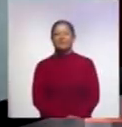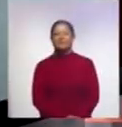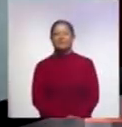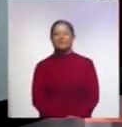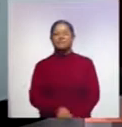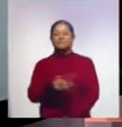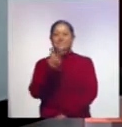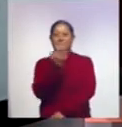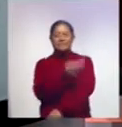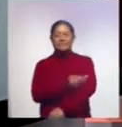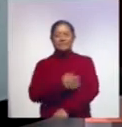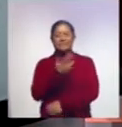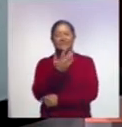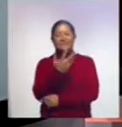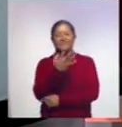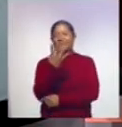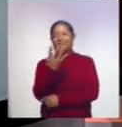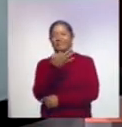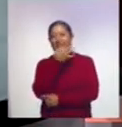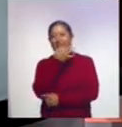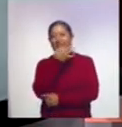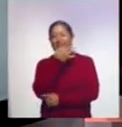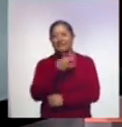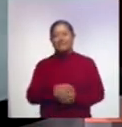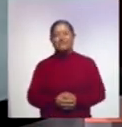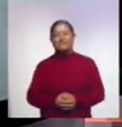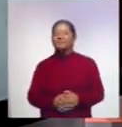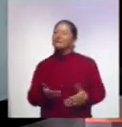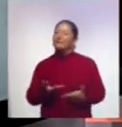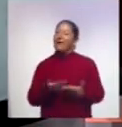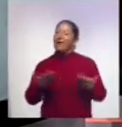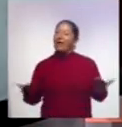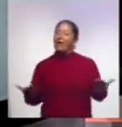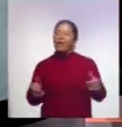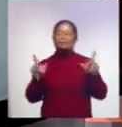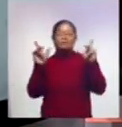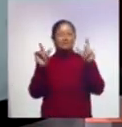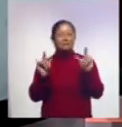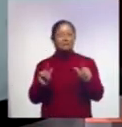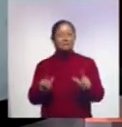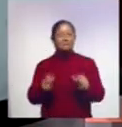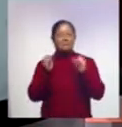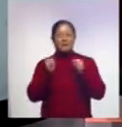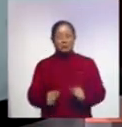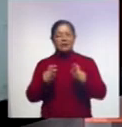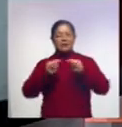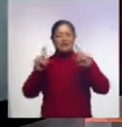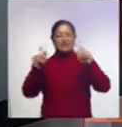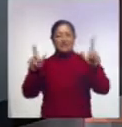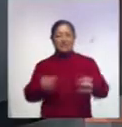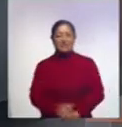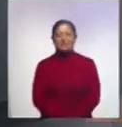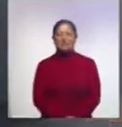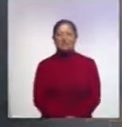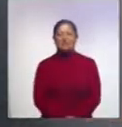Dos de la tarde con 54 minutos. Vamos, ¿qué le parece a las breves de la seguridad en Tlaxcala?